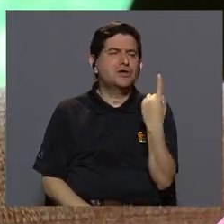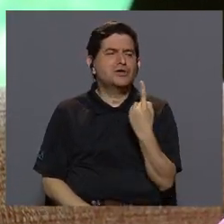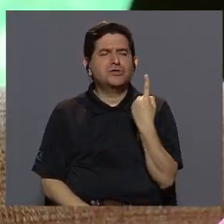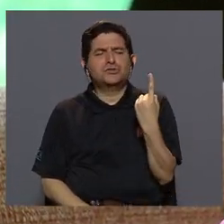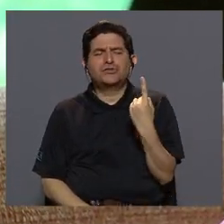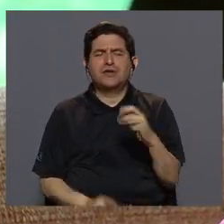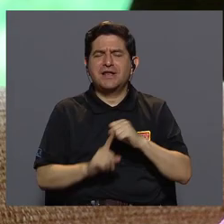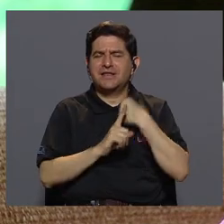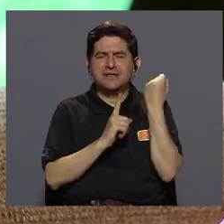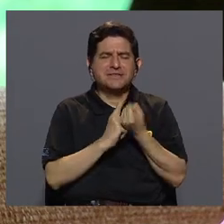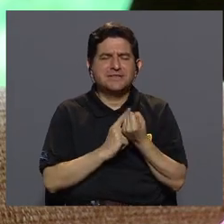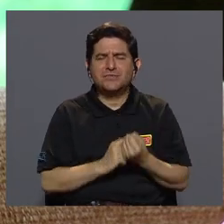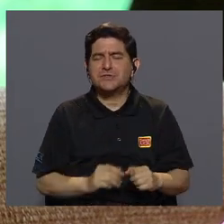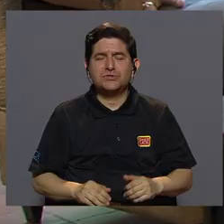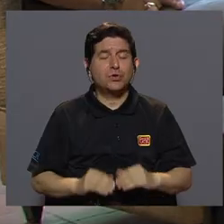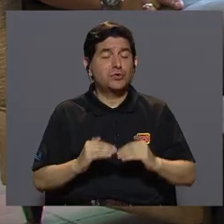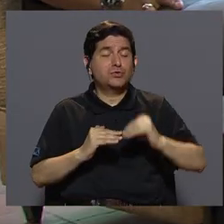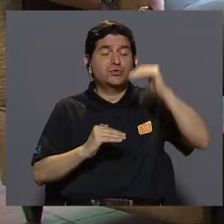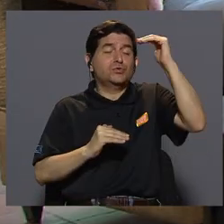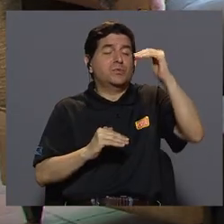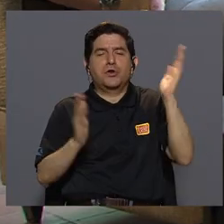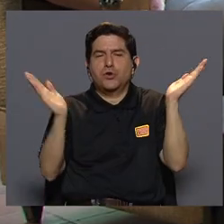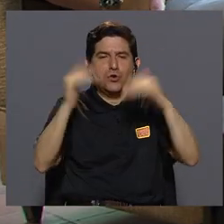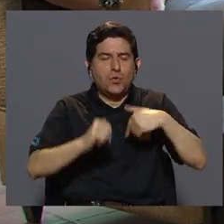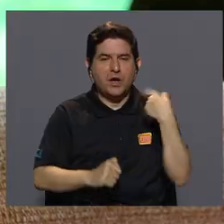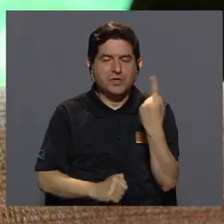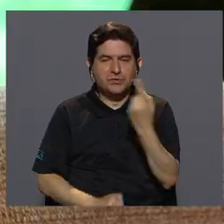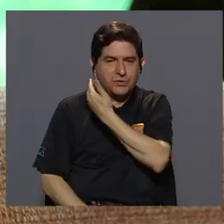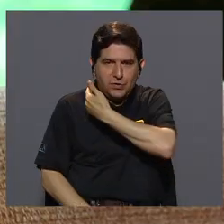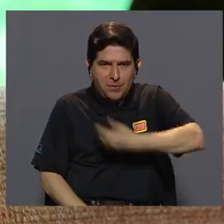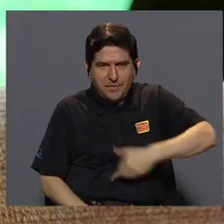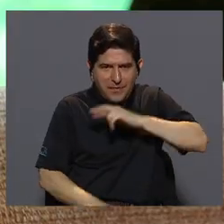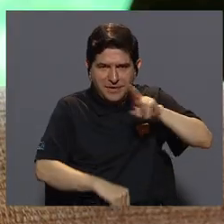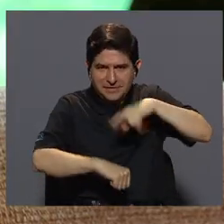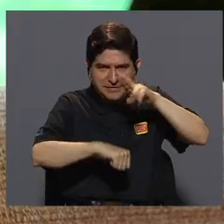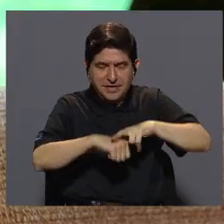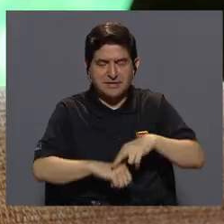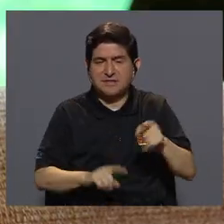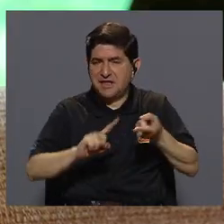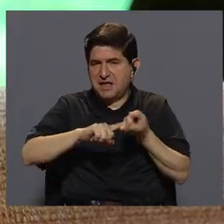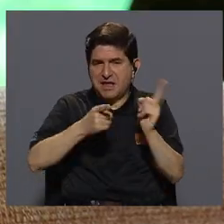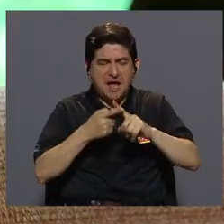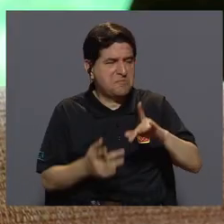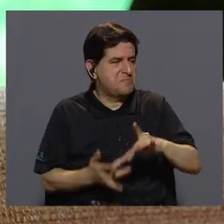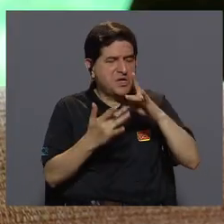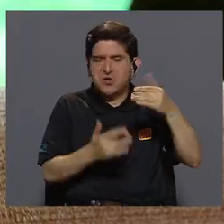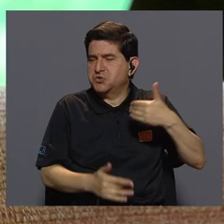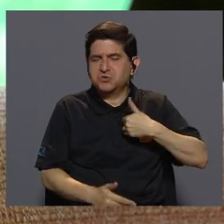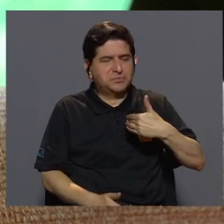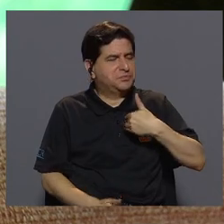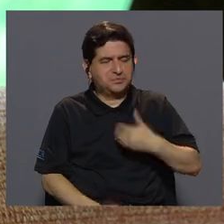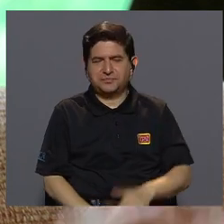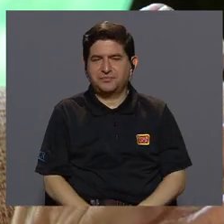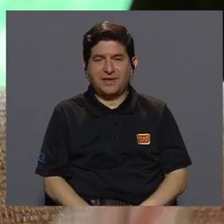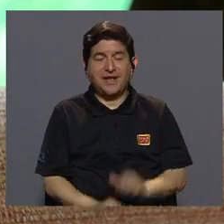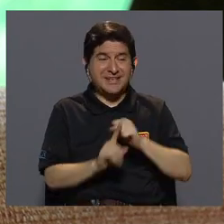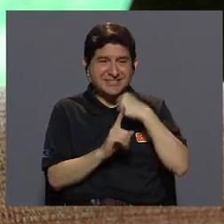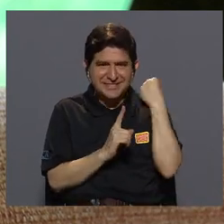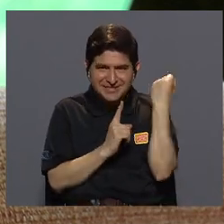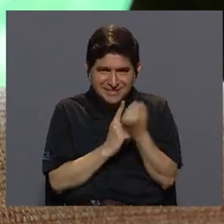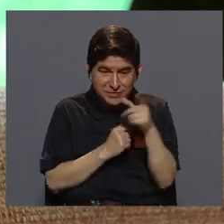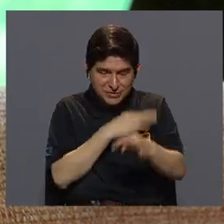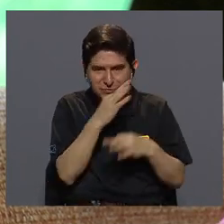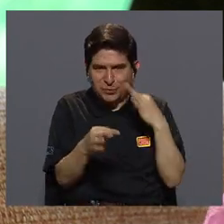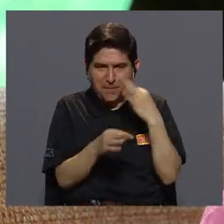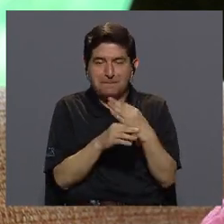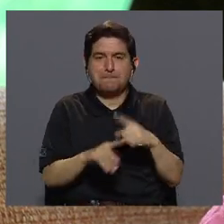grande que la del presidente de la República, ¿verdad? Porque no puede tener amigos especiales, porque no, está en una posición